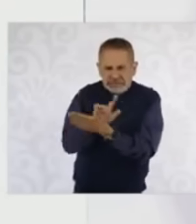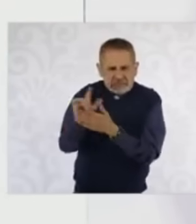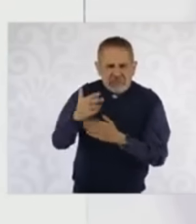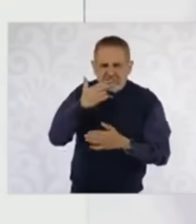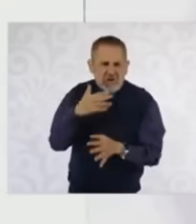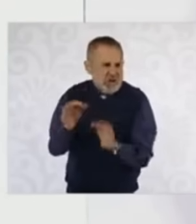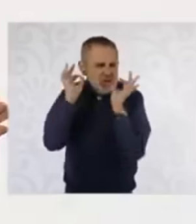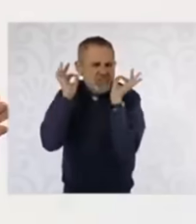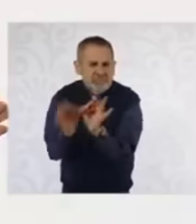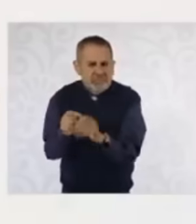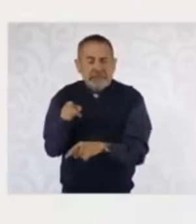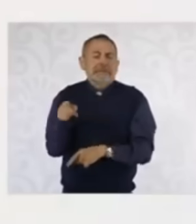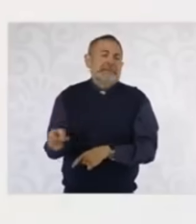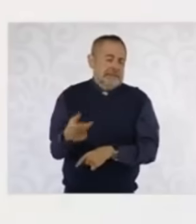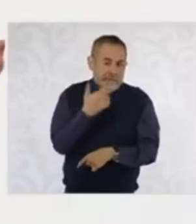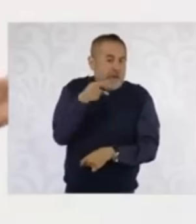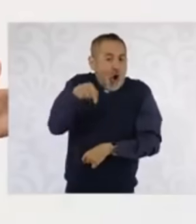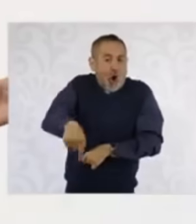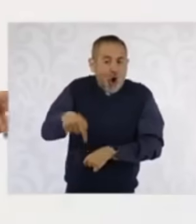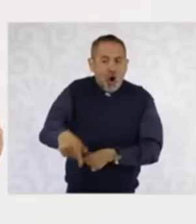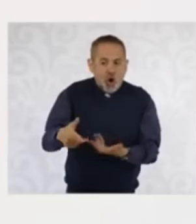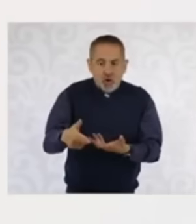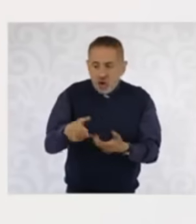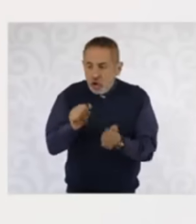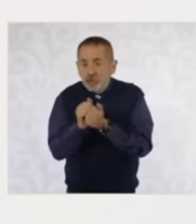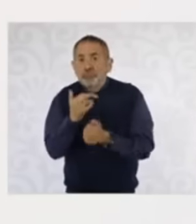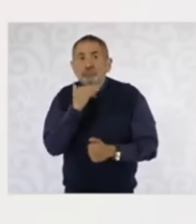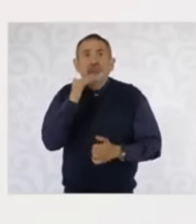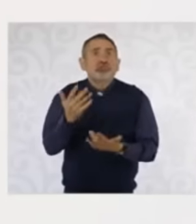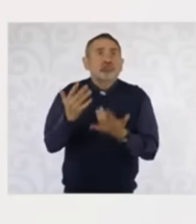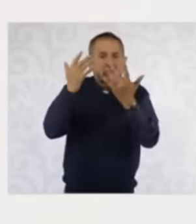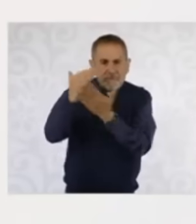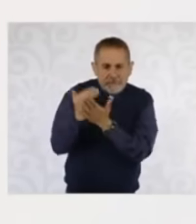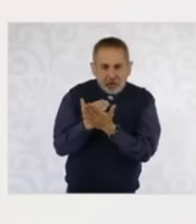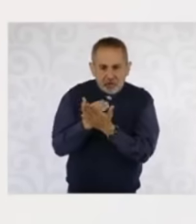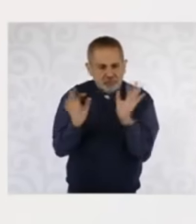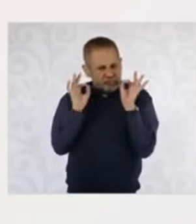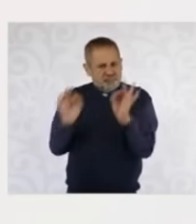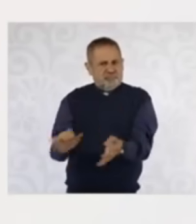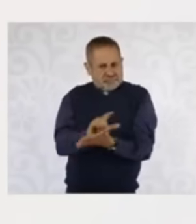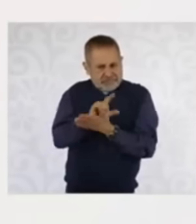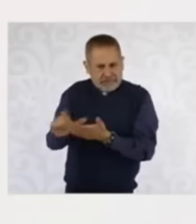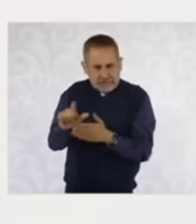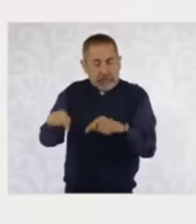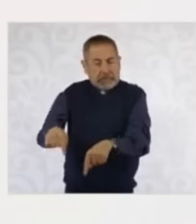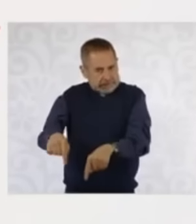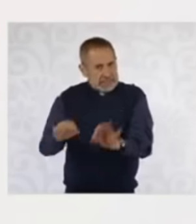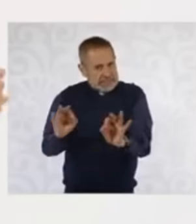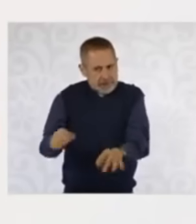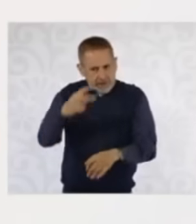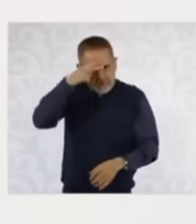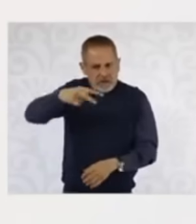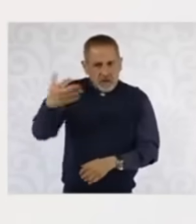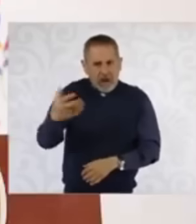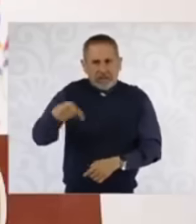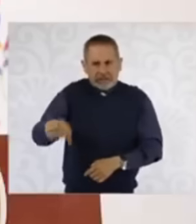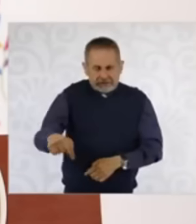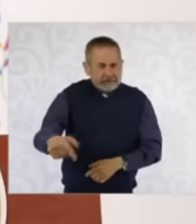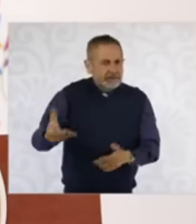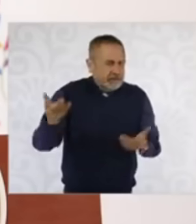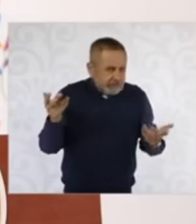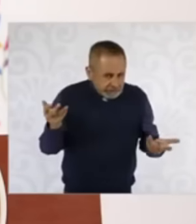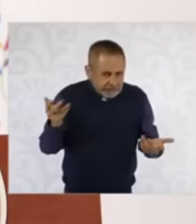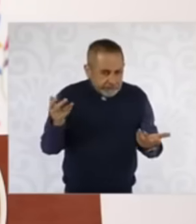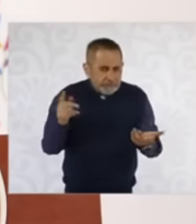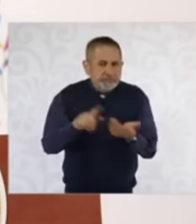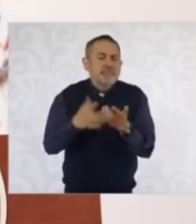un 25% en el 2025 y llegar a un total de 7.500 varitos. ¡Sí! ¡7.500 pesos!